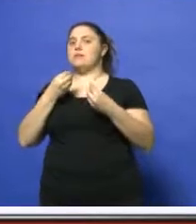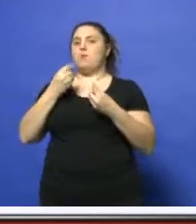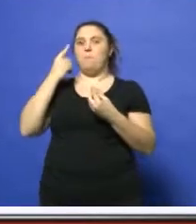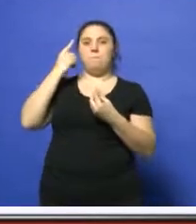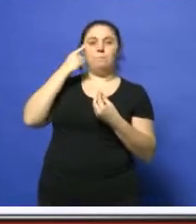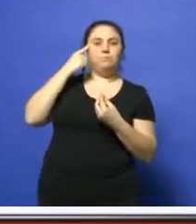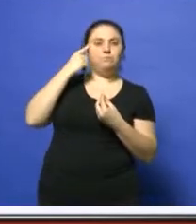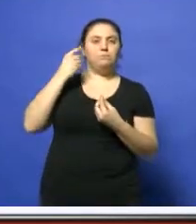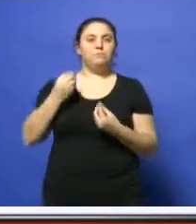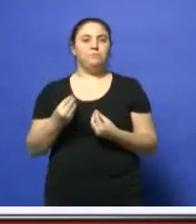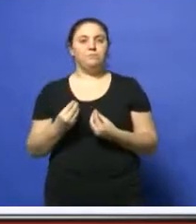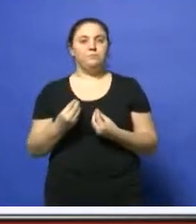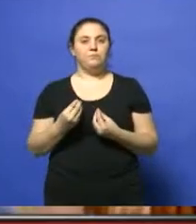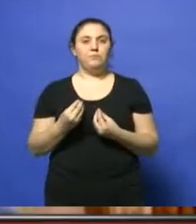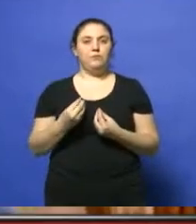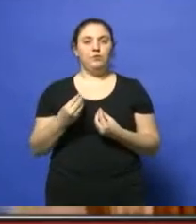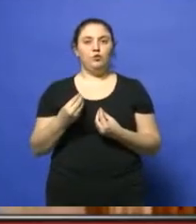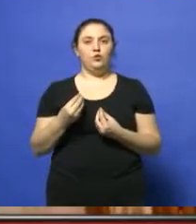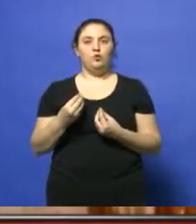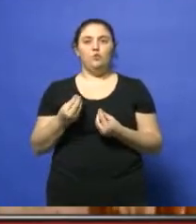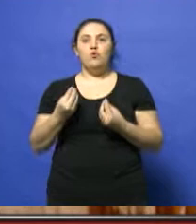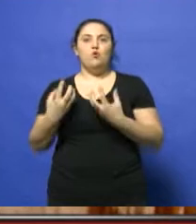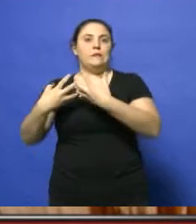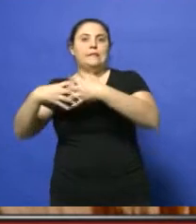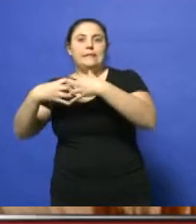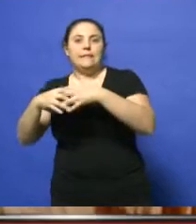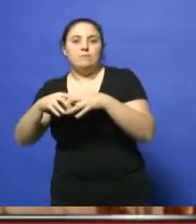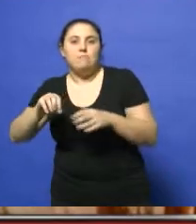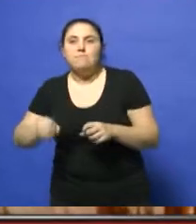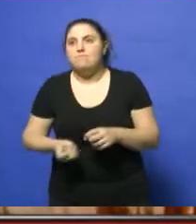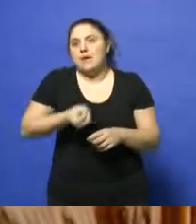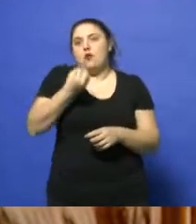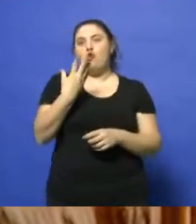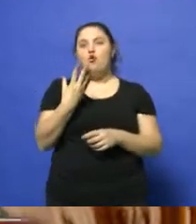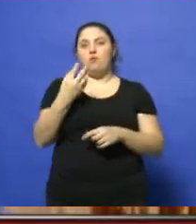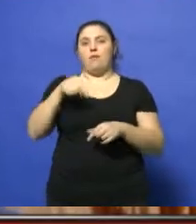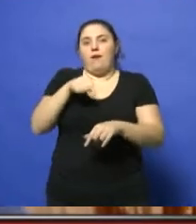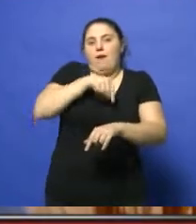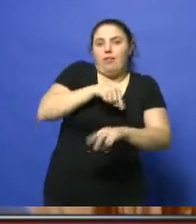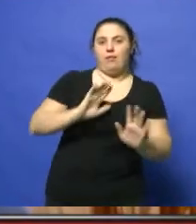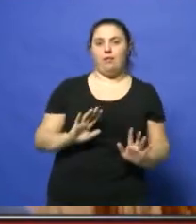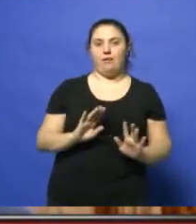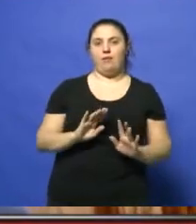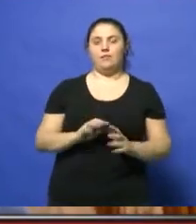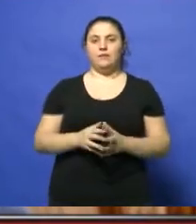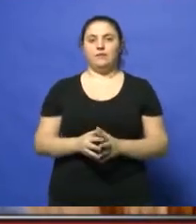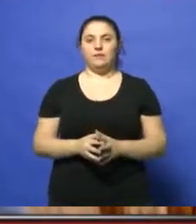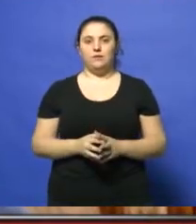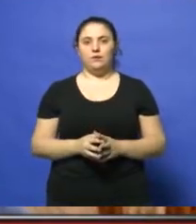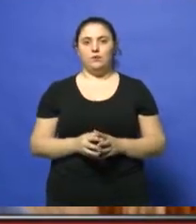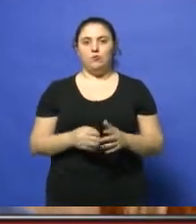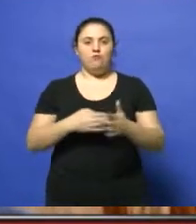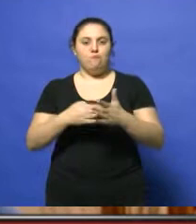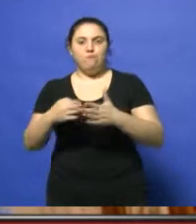pensando es cómo vamos a implementar un sistema que sea mucho más operativo, mucho más certero y que sea mucho más